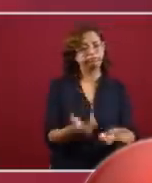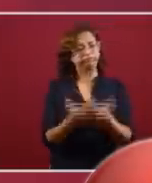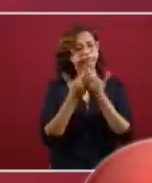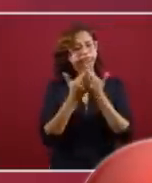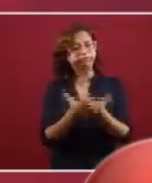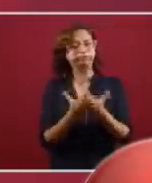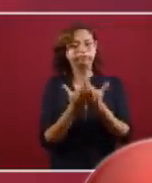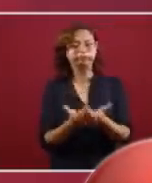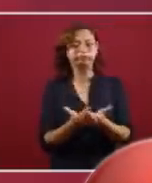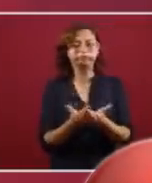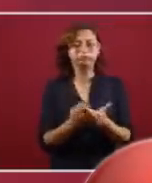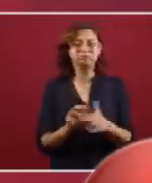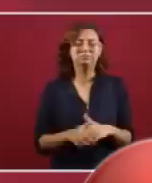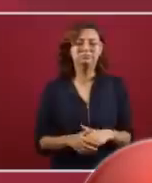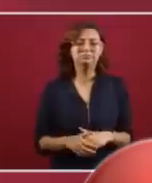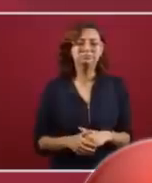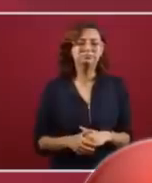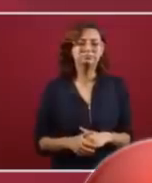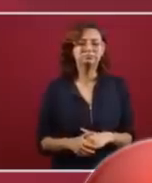Les voy a